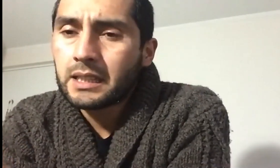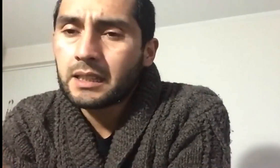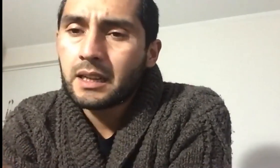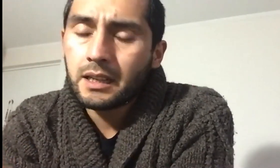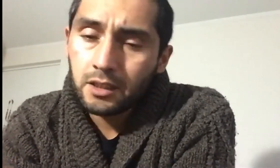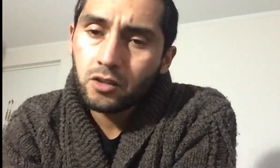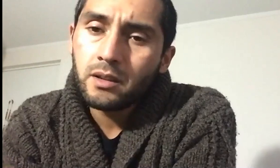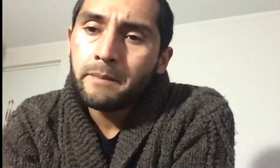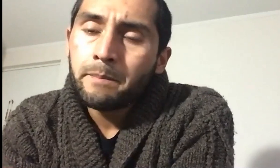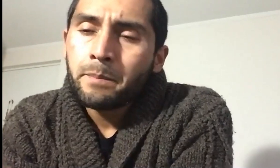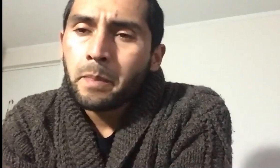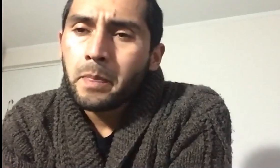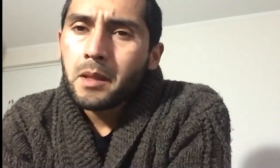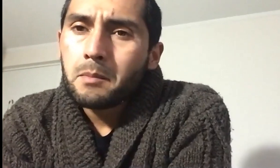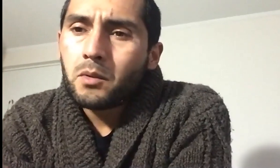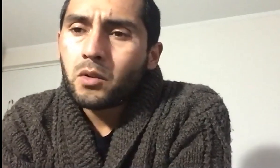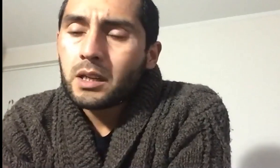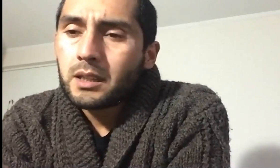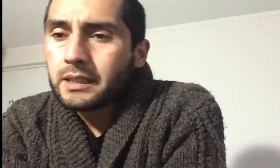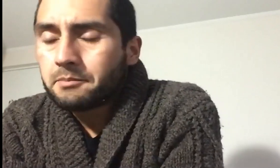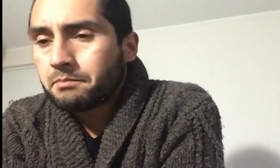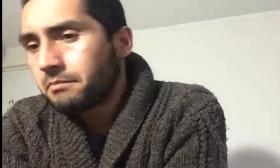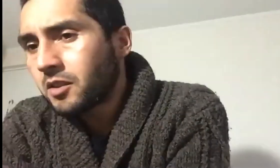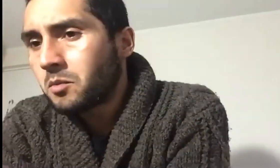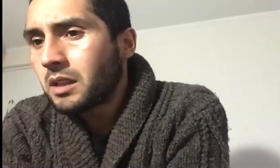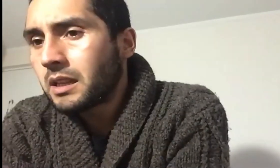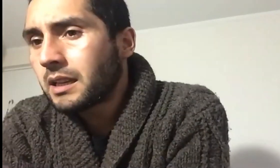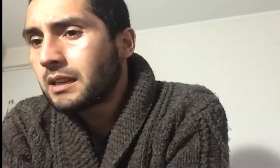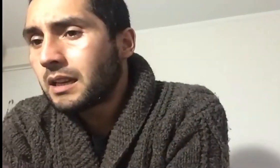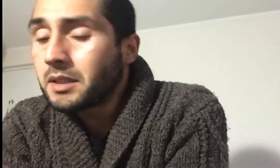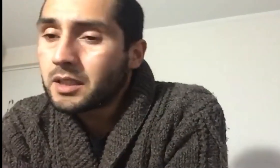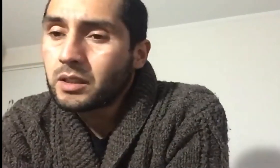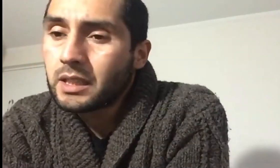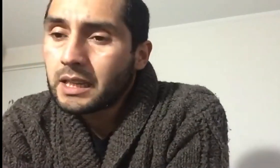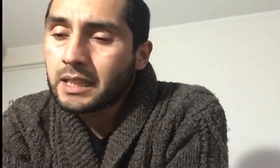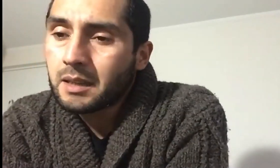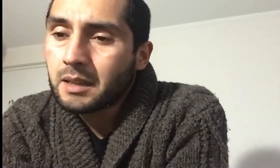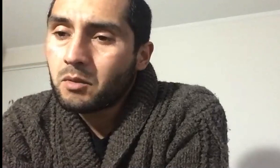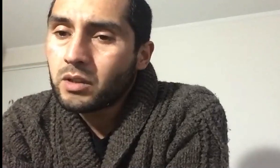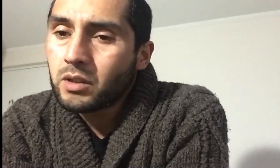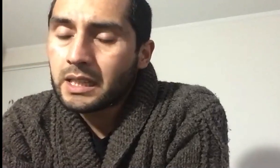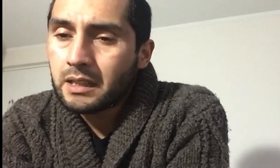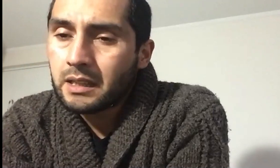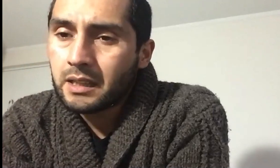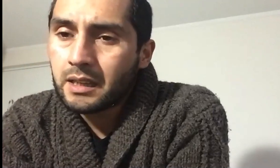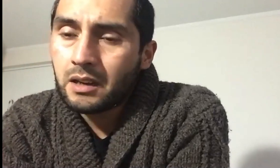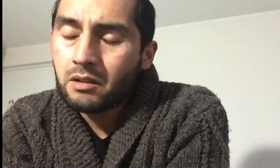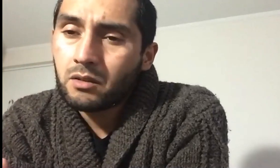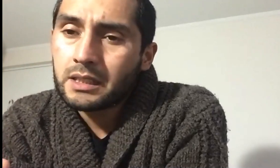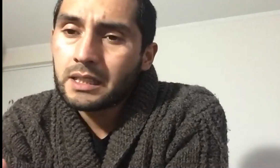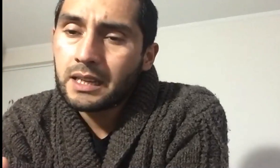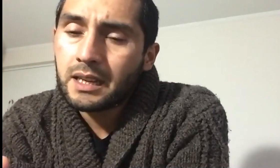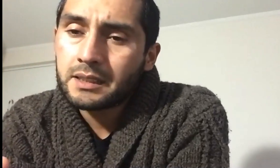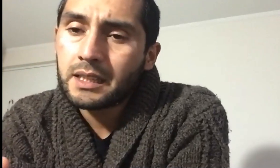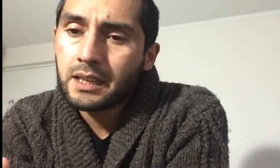esta cátedra eso, porque, como les dije, la misión de quienes estamos hoy en día del lado de la docencia